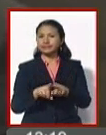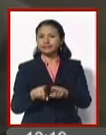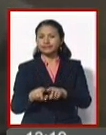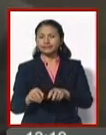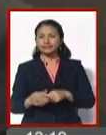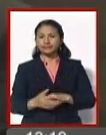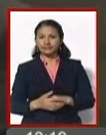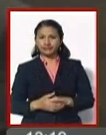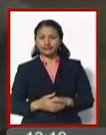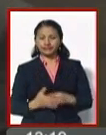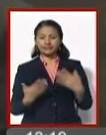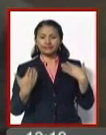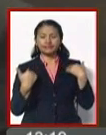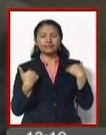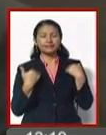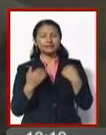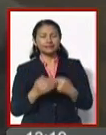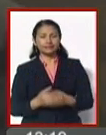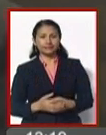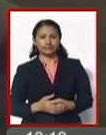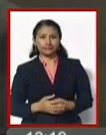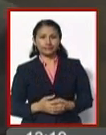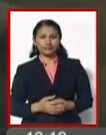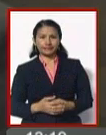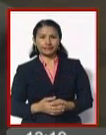precisamente tener una